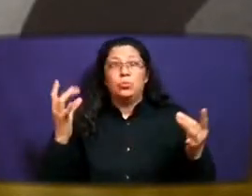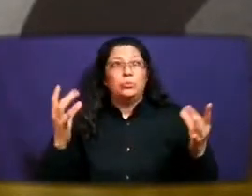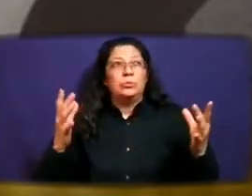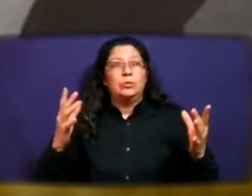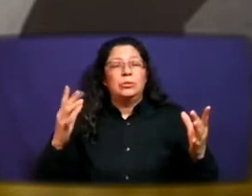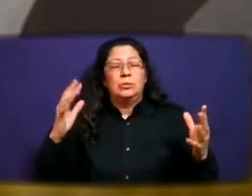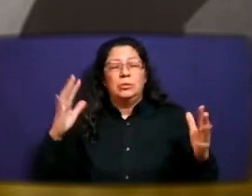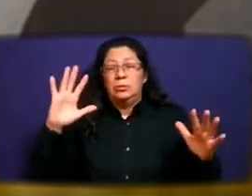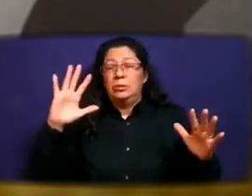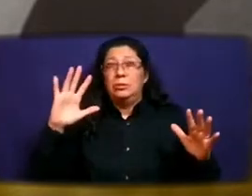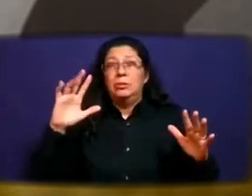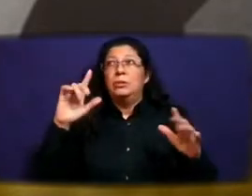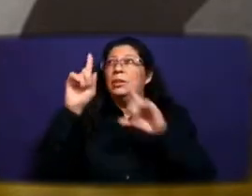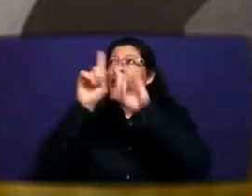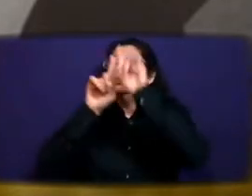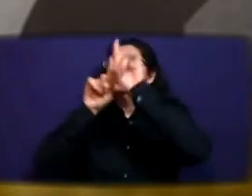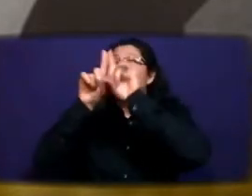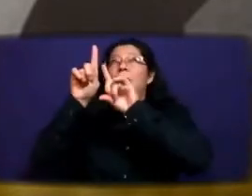La noche,